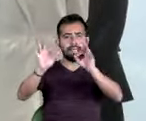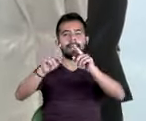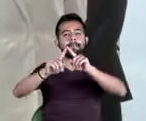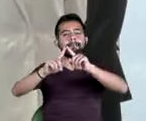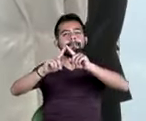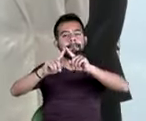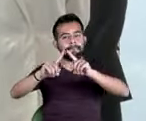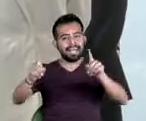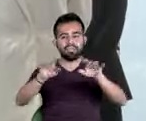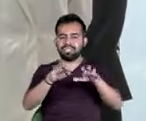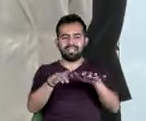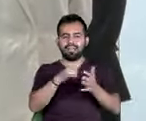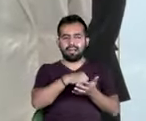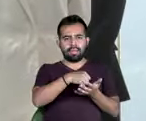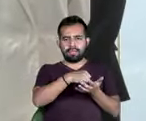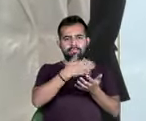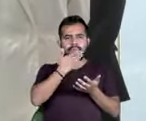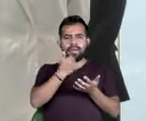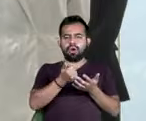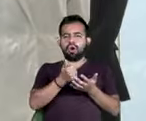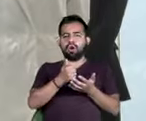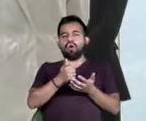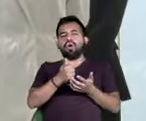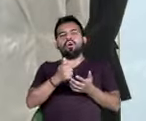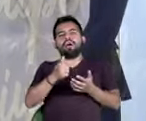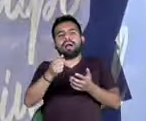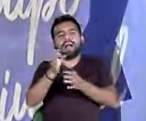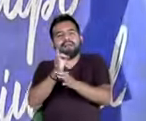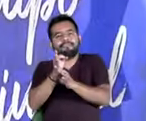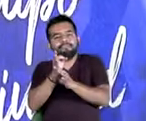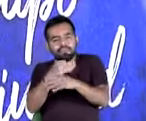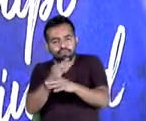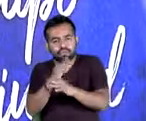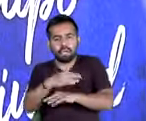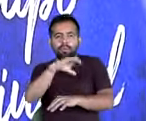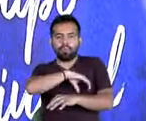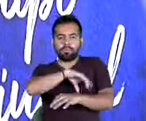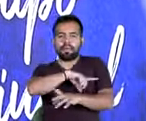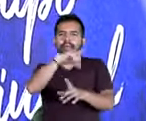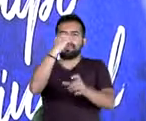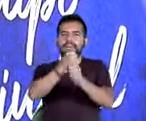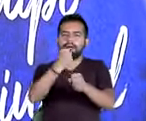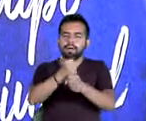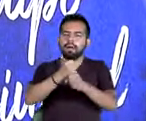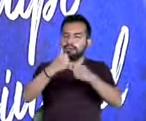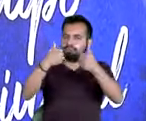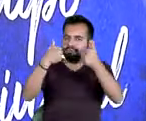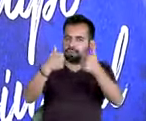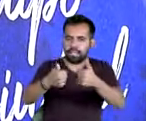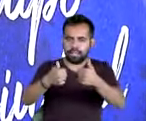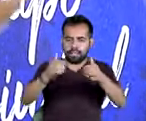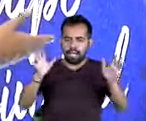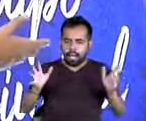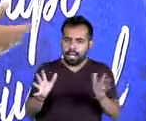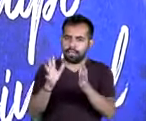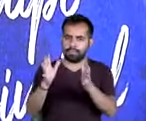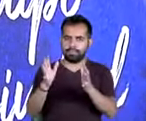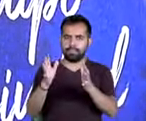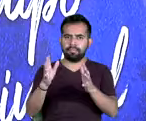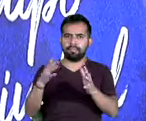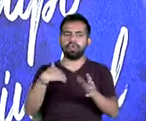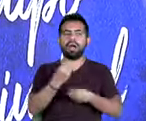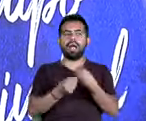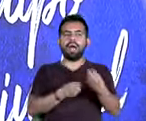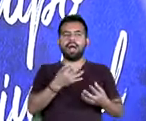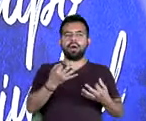también estimular de la forma debida a que el funcionario municipal trabaje bien. Y esto supone no prejuzgar al